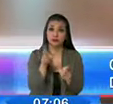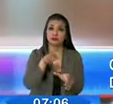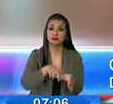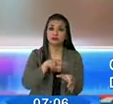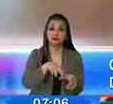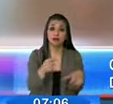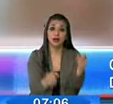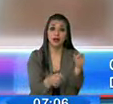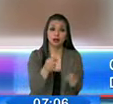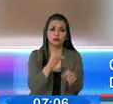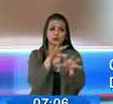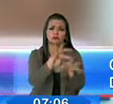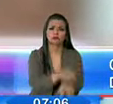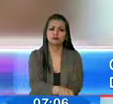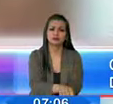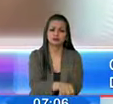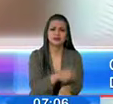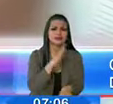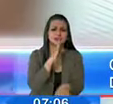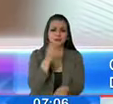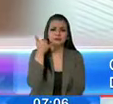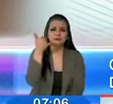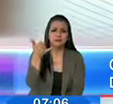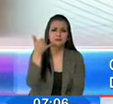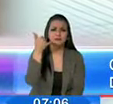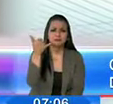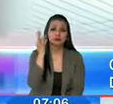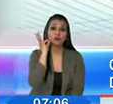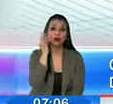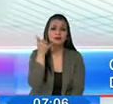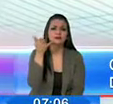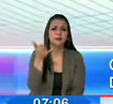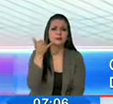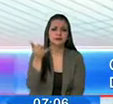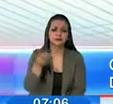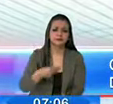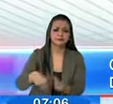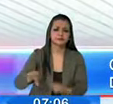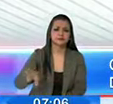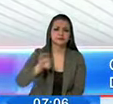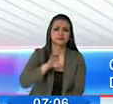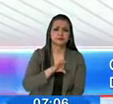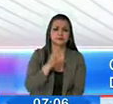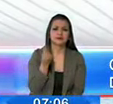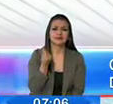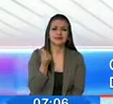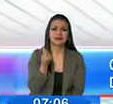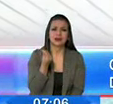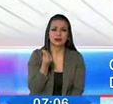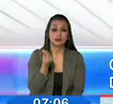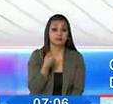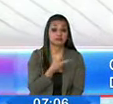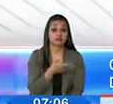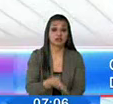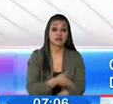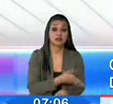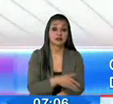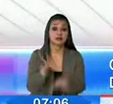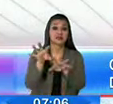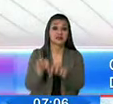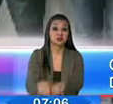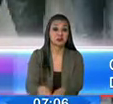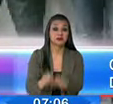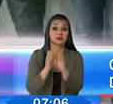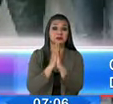automóvil, que realizaban constantes llamadas a una ciudadana para que les entregaran lo que sería el inicio de un nuevo caso de secuestro y